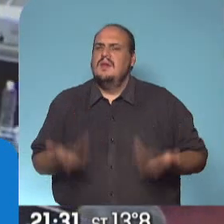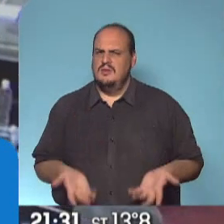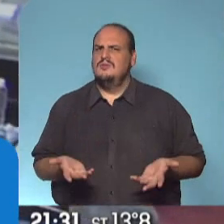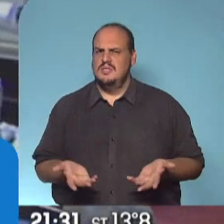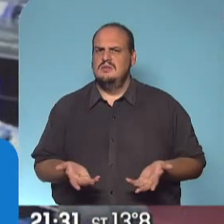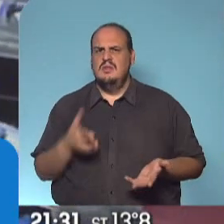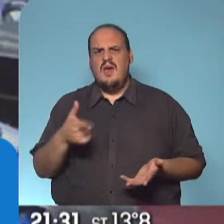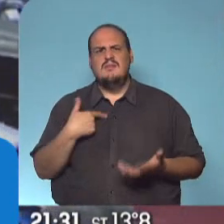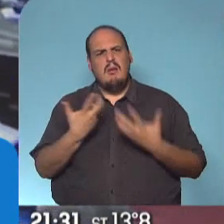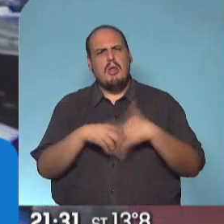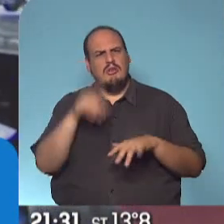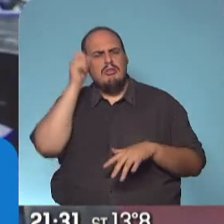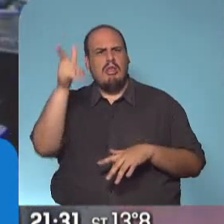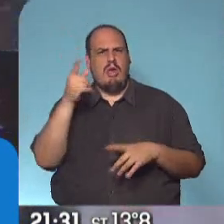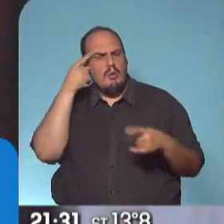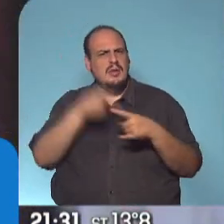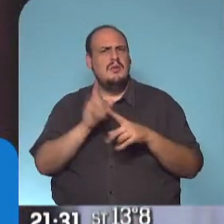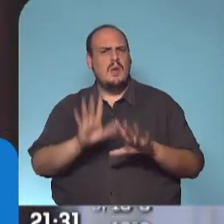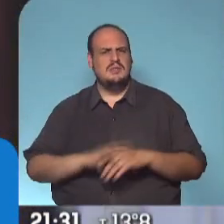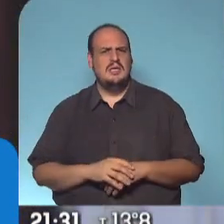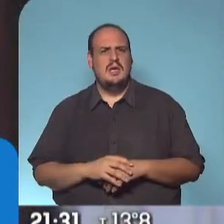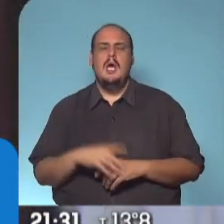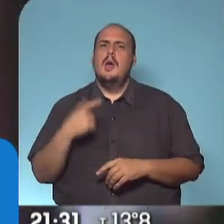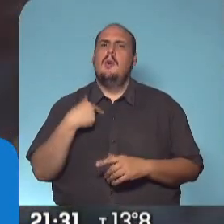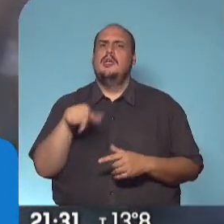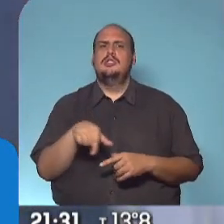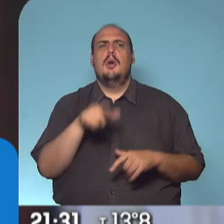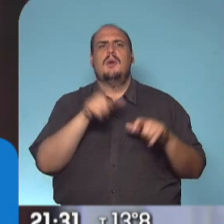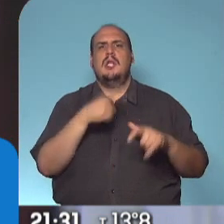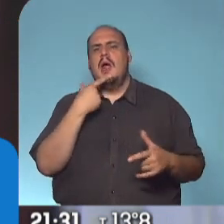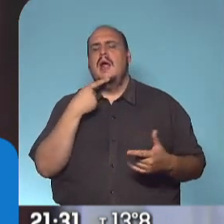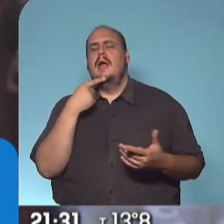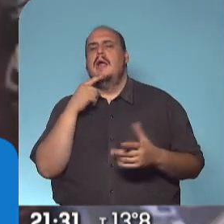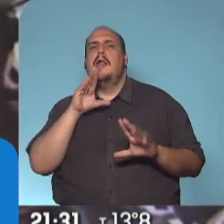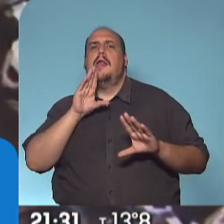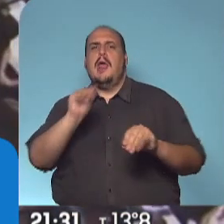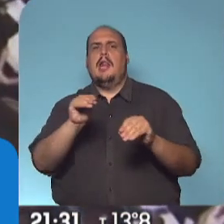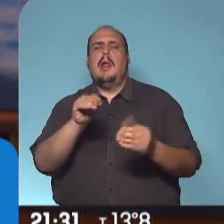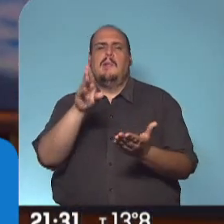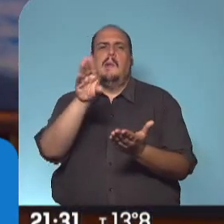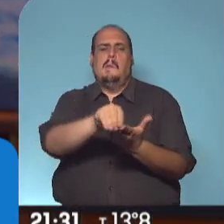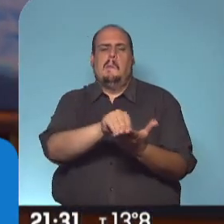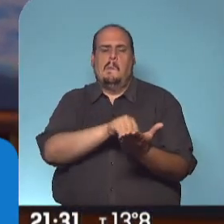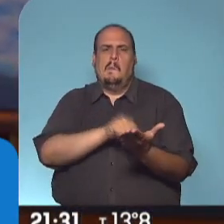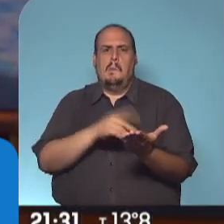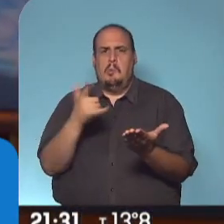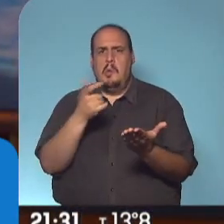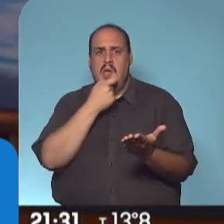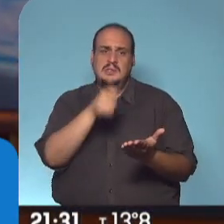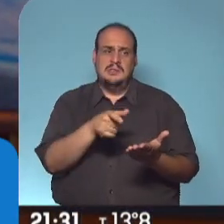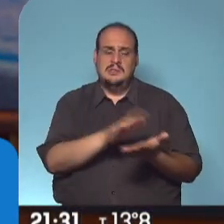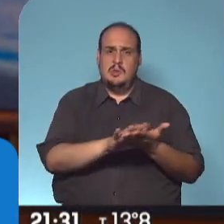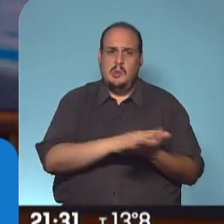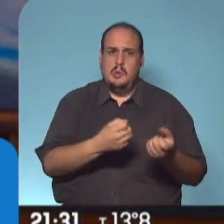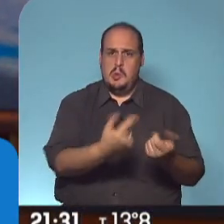esa es la idea del proyecto, porque Carlos, no se puede hacer la lista de los reclamos, de las necesidades, y no estar al mismo tiempo hablando